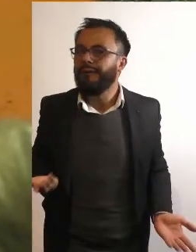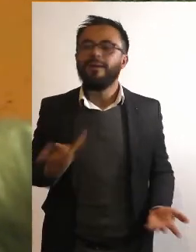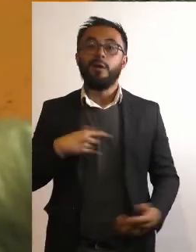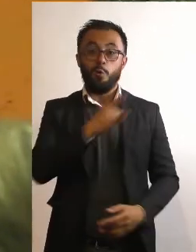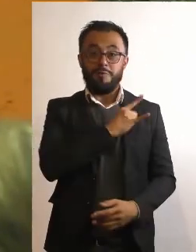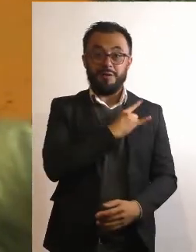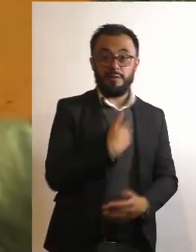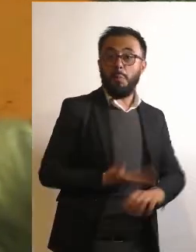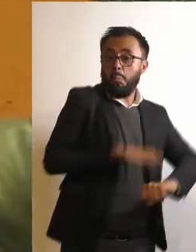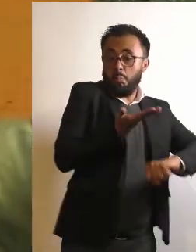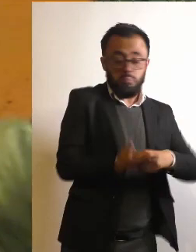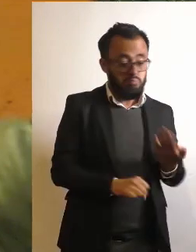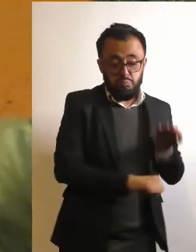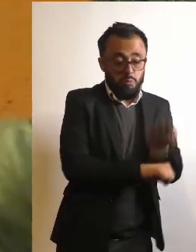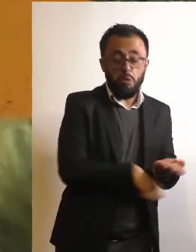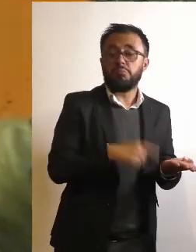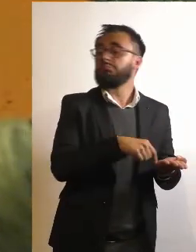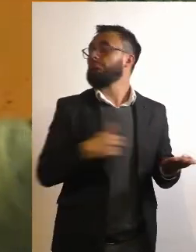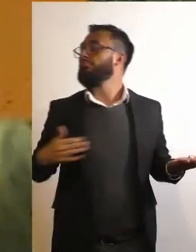perspectiva, y hacia allá estamos caminando.